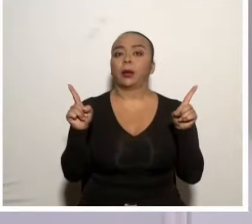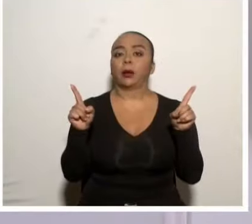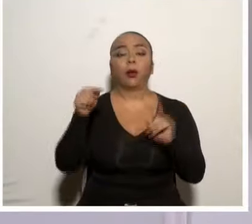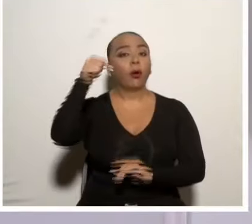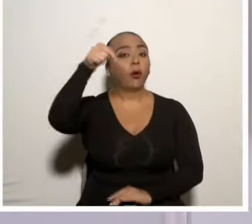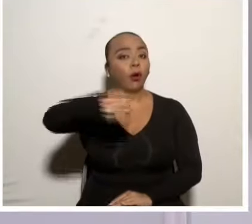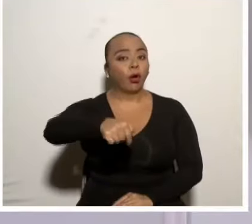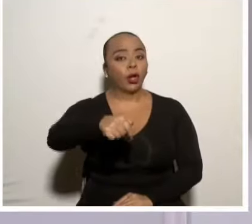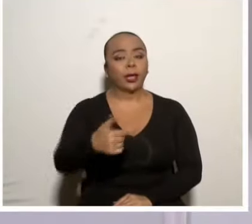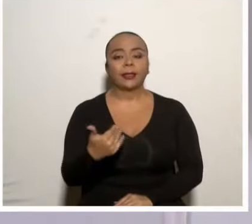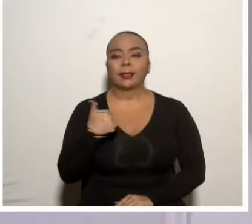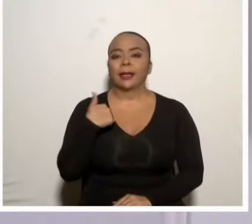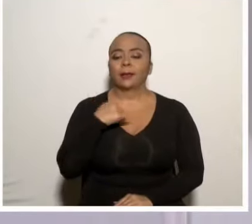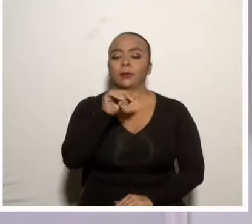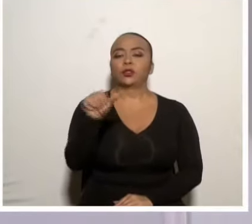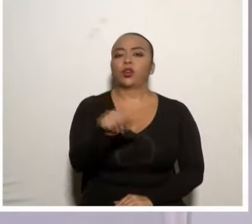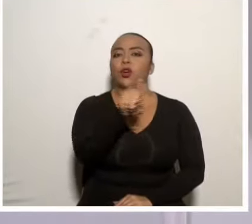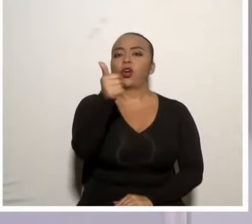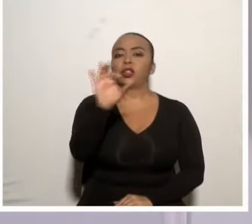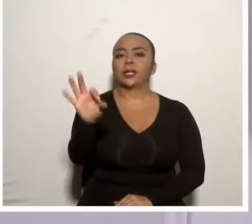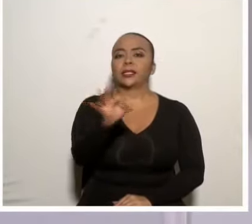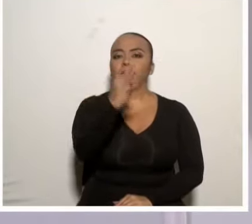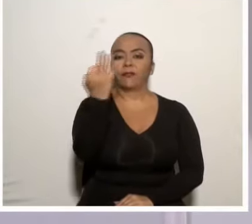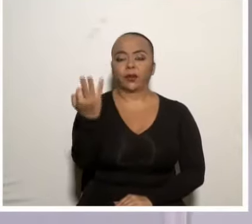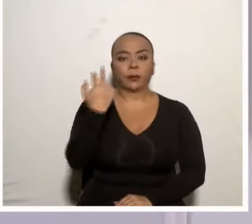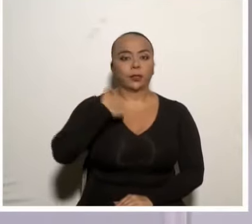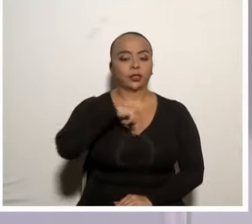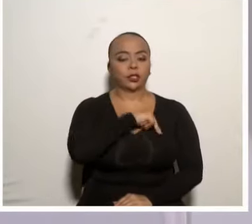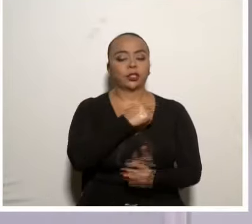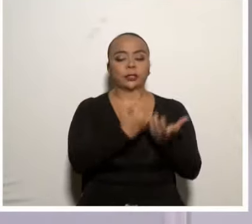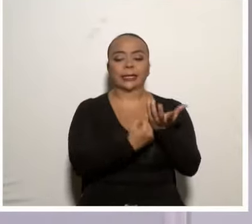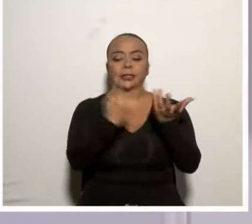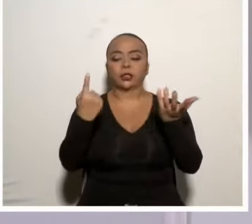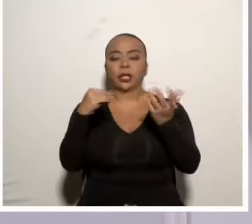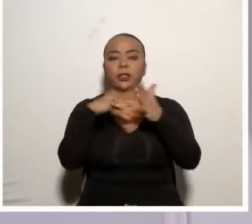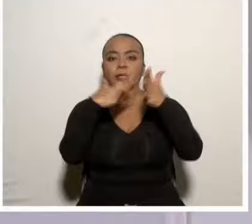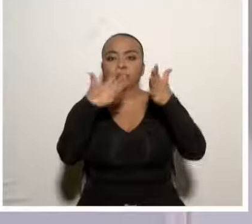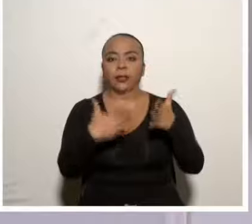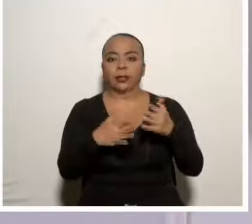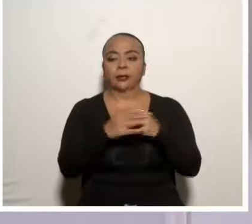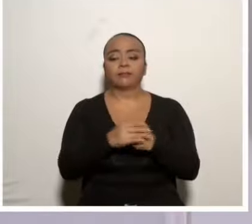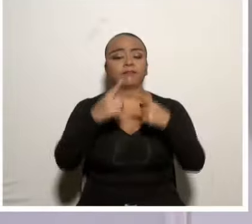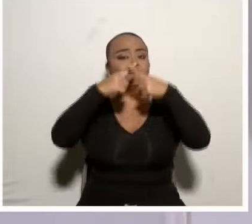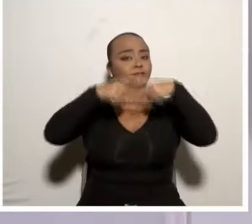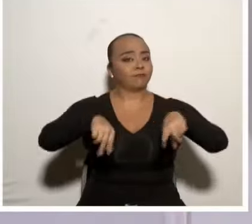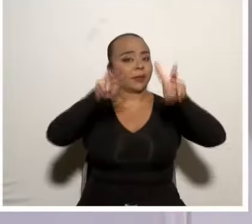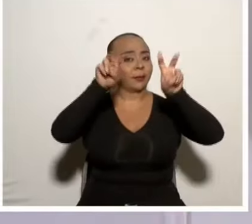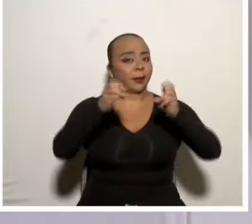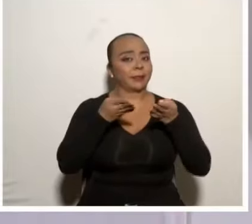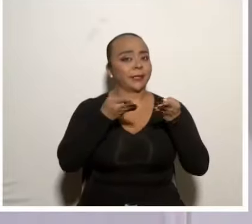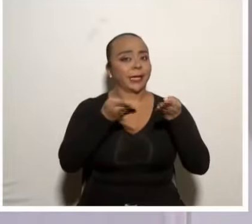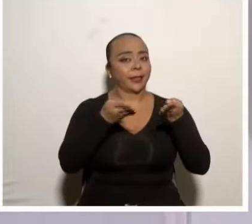hoy en día tenemos otras formas en que estamos excluyendo estudiantes. Eliminamos las pruebas de bachillerato y tenemos más